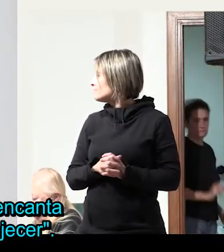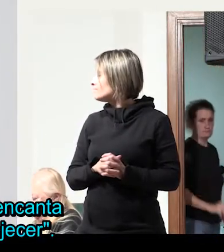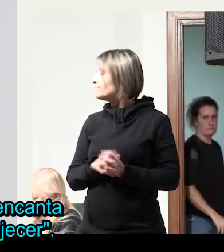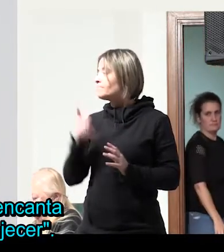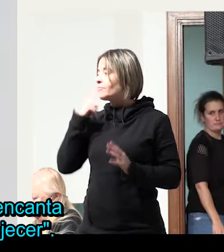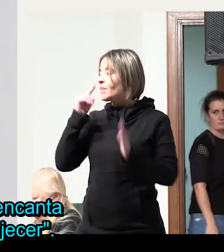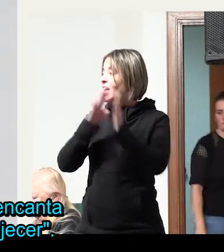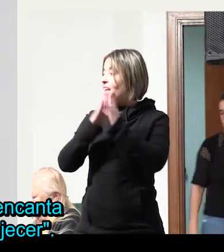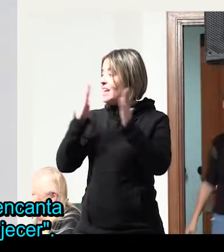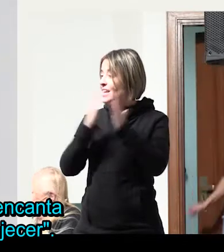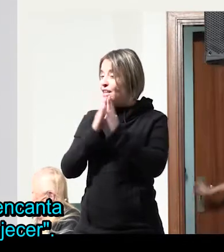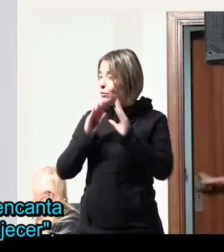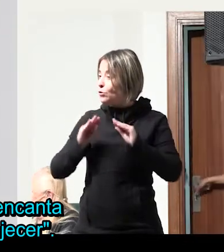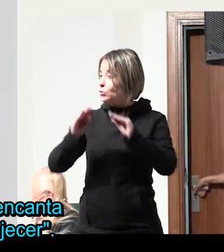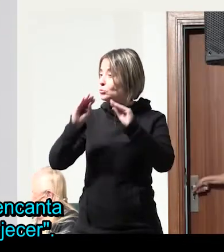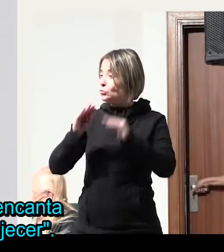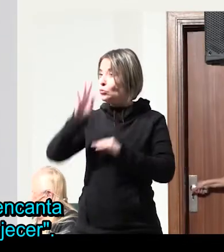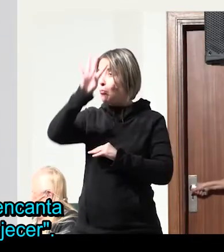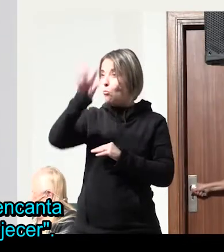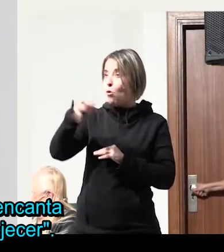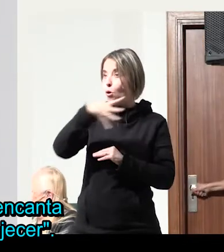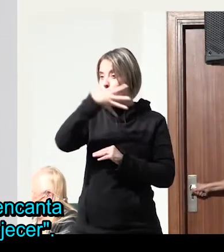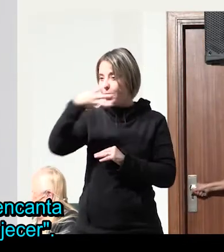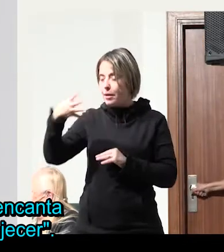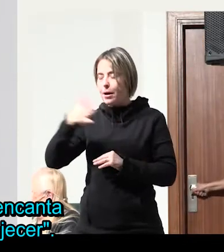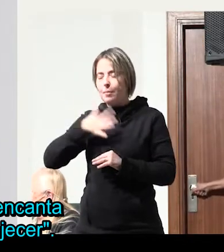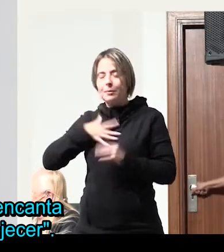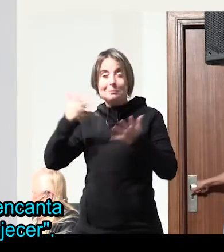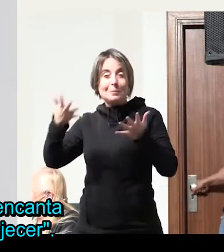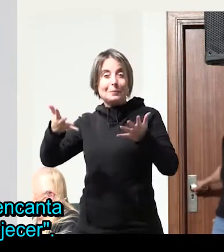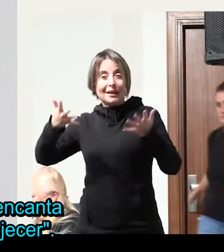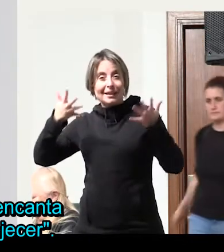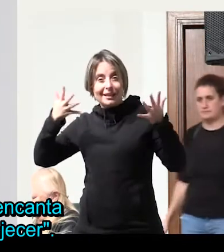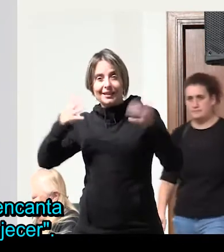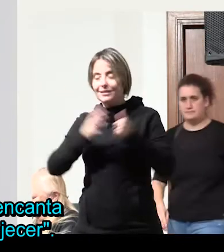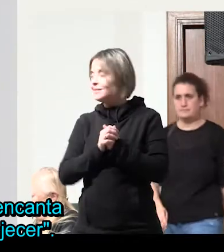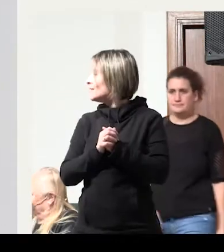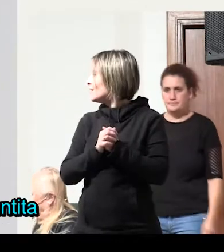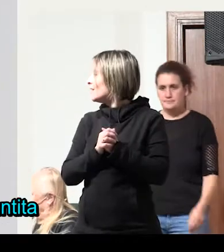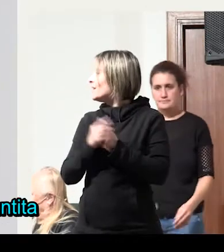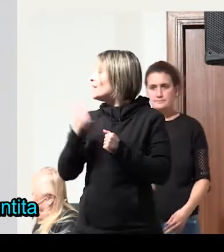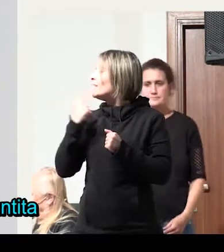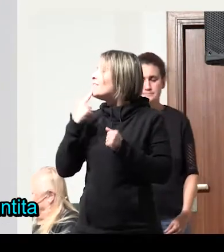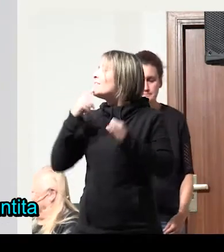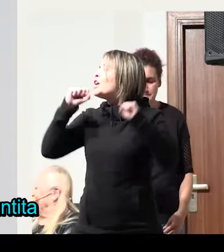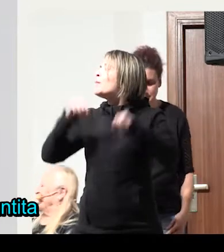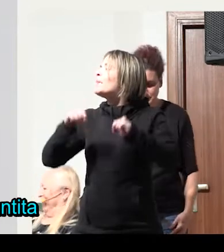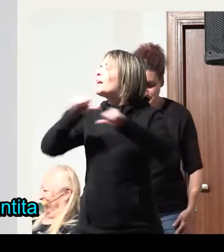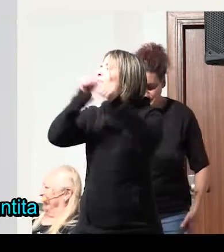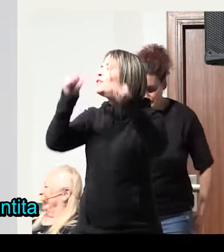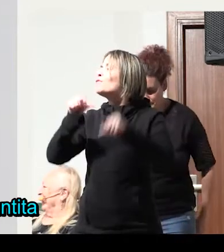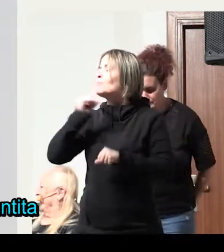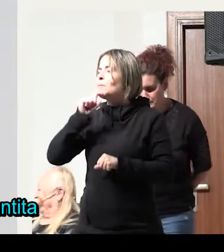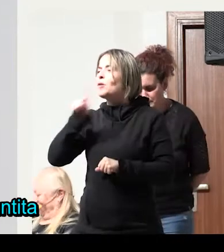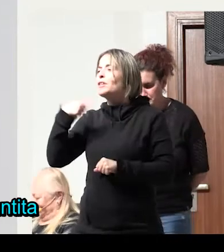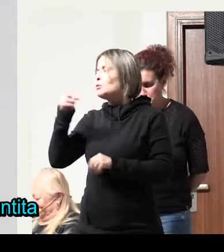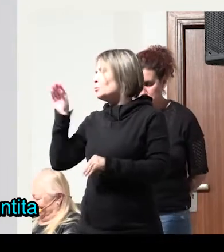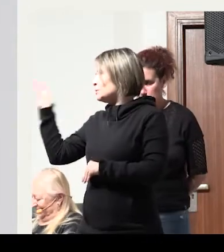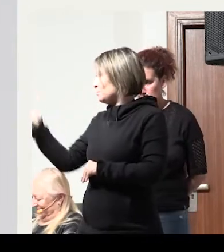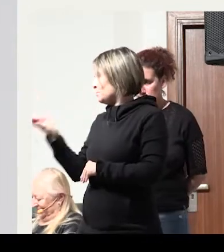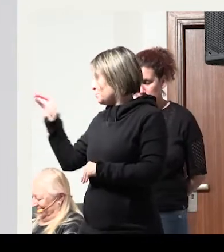hay un poema que me encanta, que es La mejor manera de envejecer. Luego te voy a hacer una preguntita a este